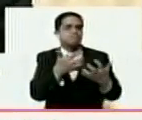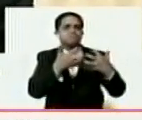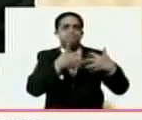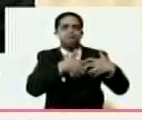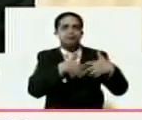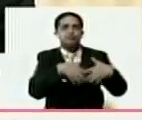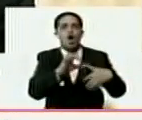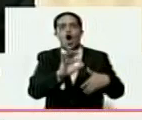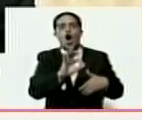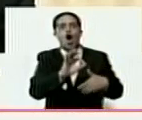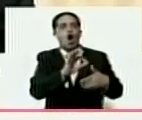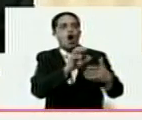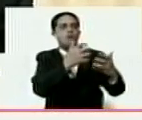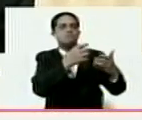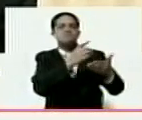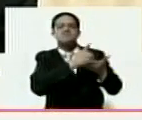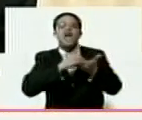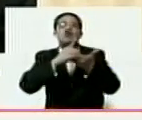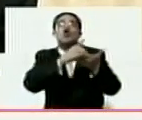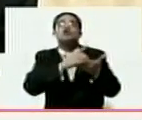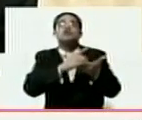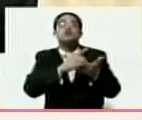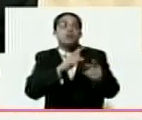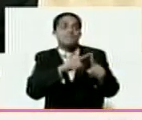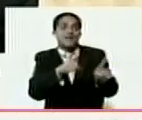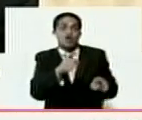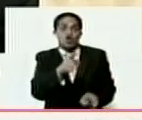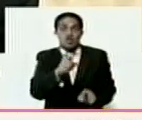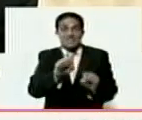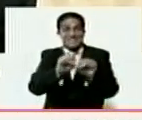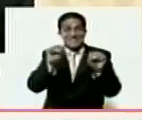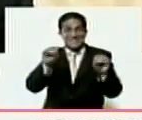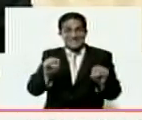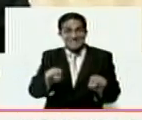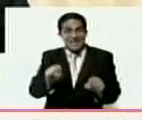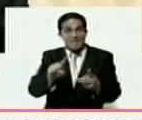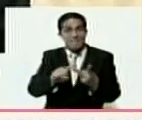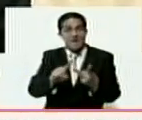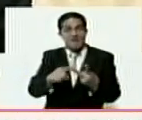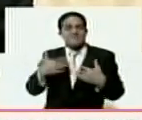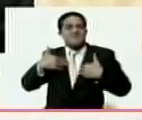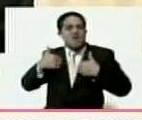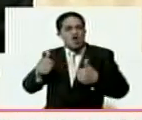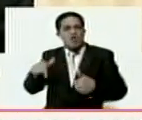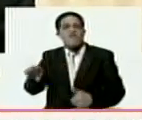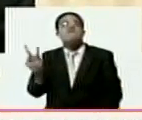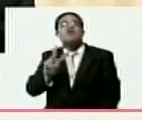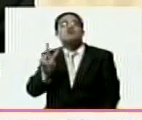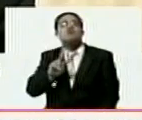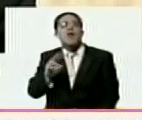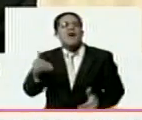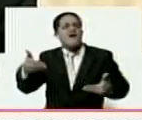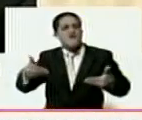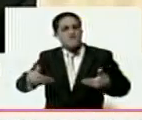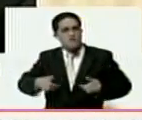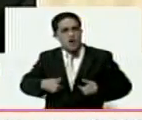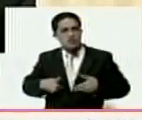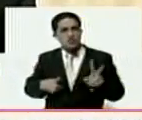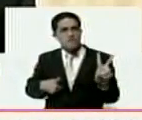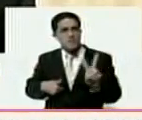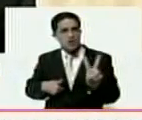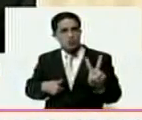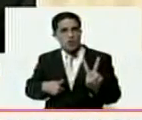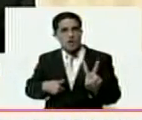diagnóstico. Pero el sistema de salud de Venezuela, las vacunas, el esfuerzo que ha hecho Venezuela para